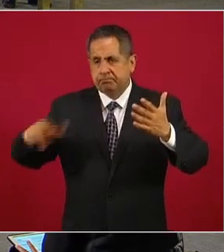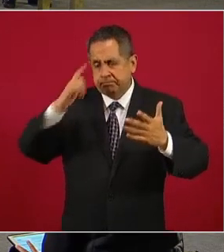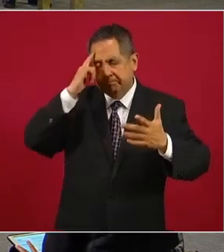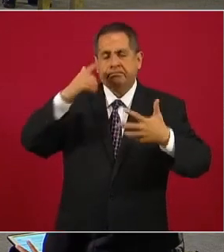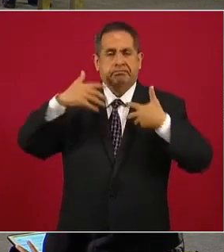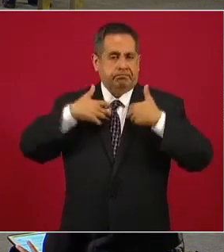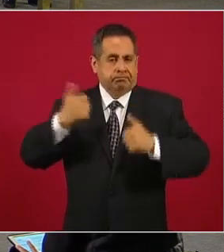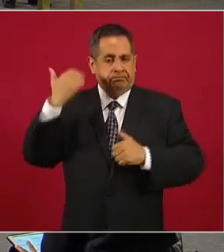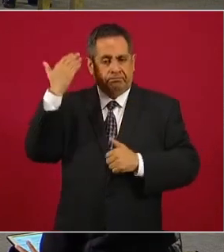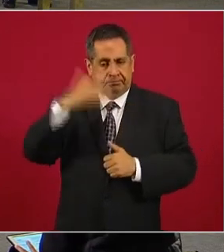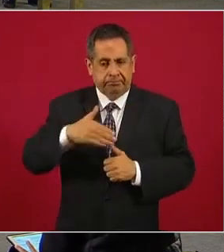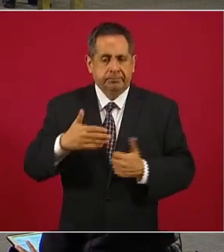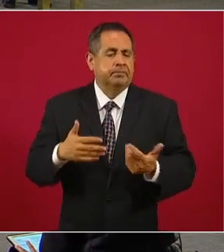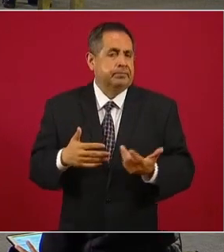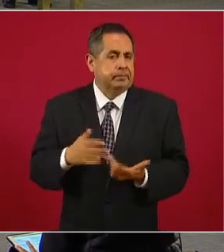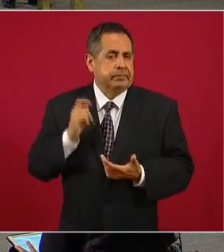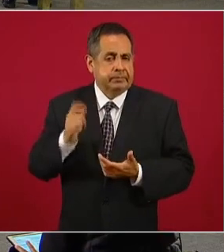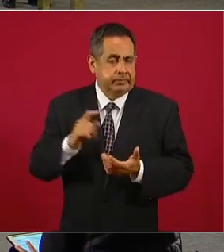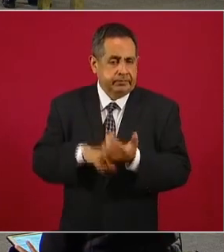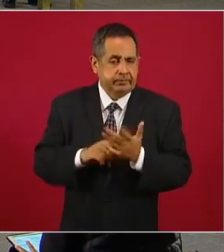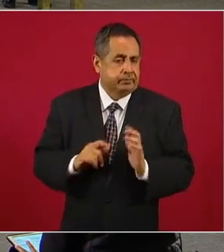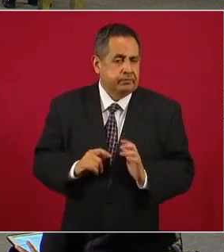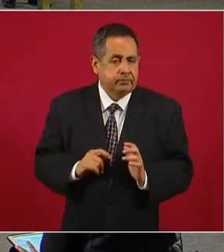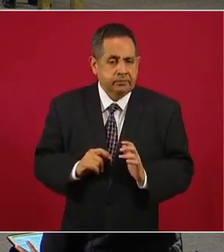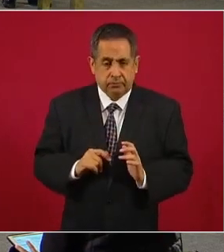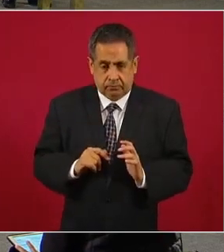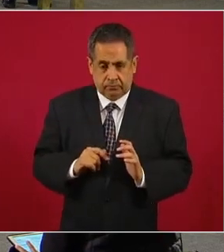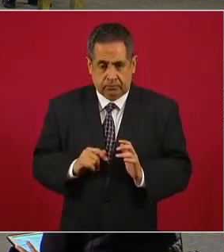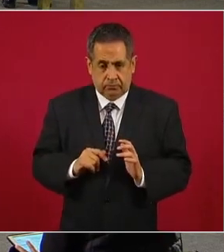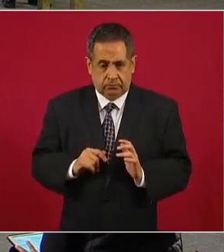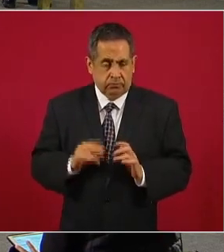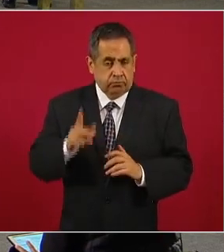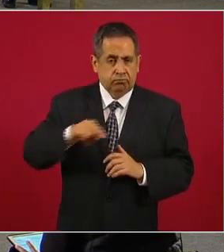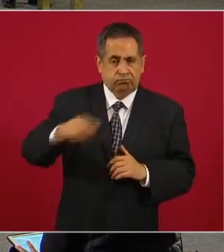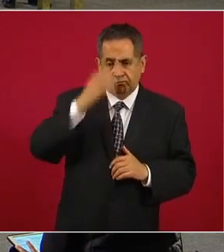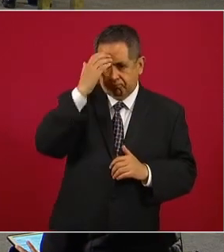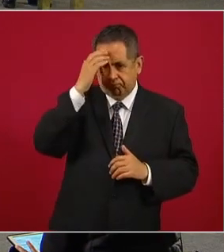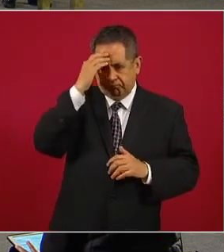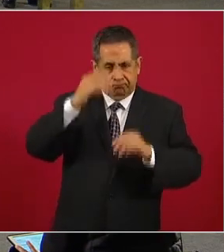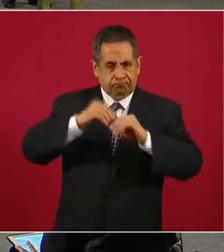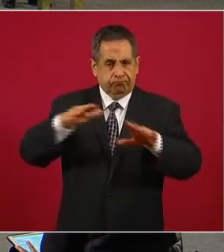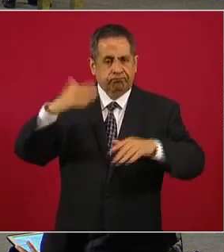para que se pueda conocer